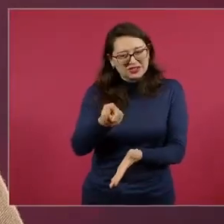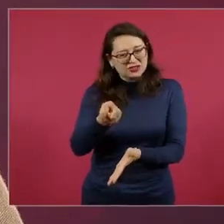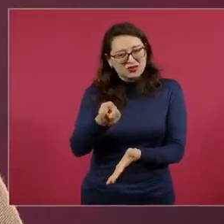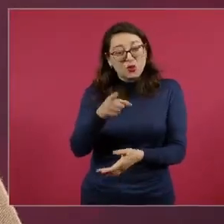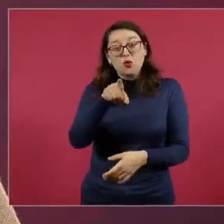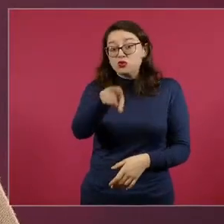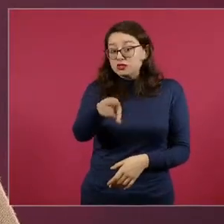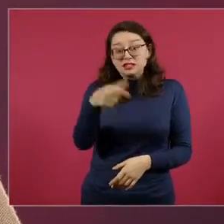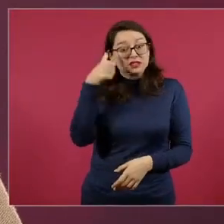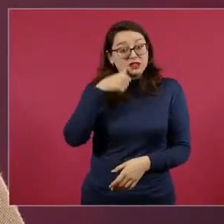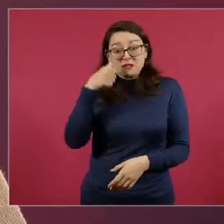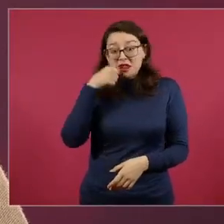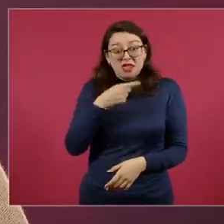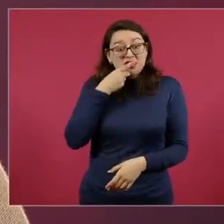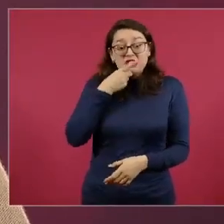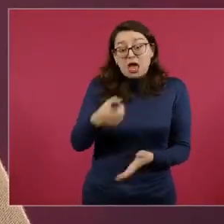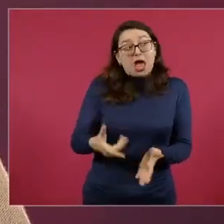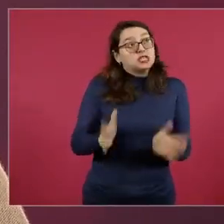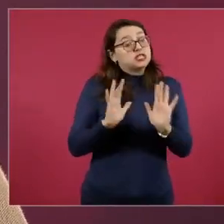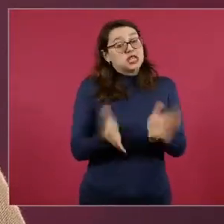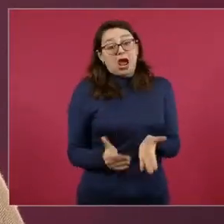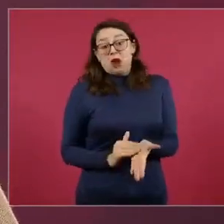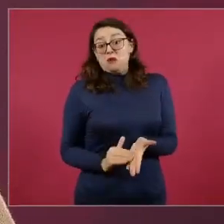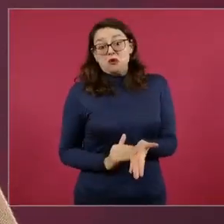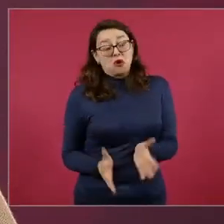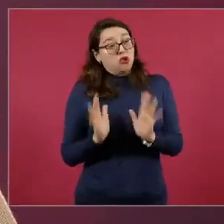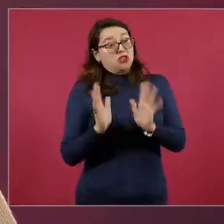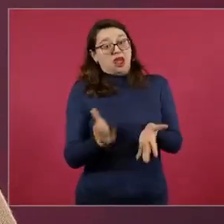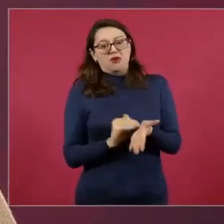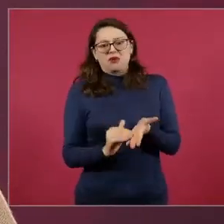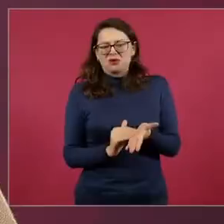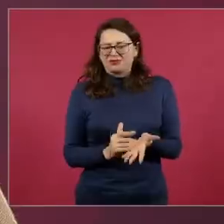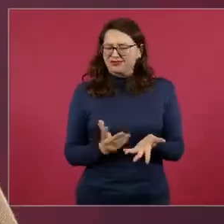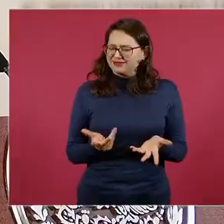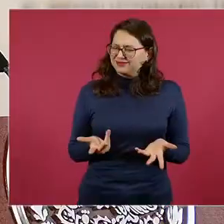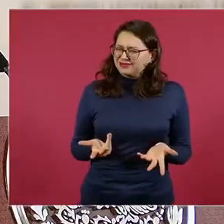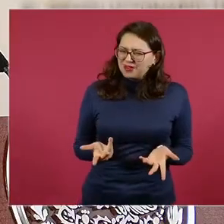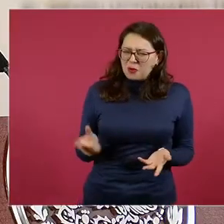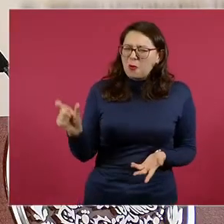hablando usted de términos, hay que tratar de quitarlo